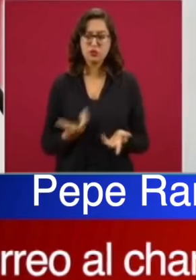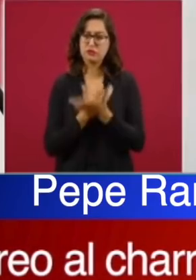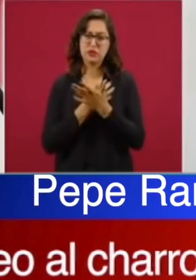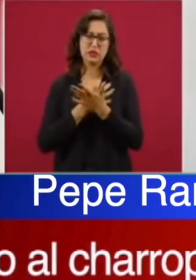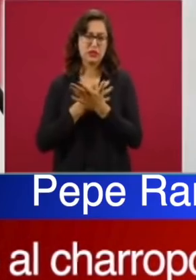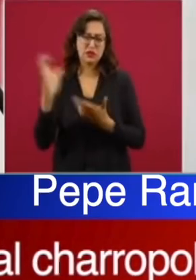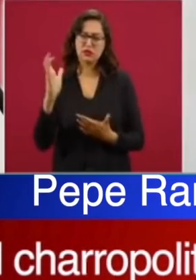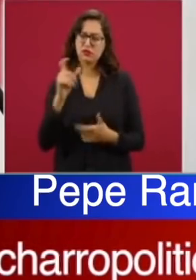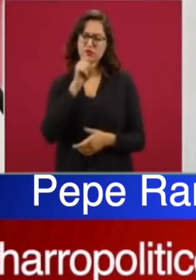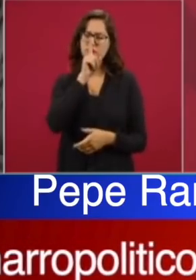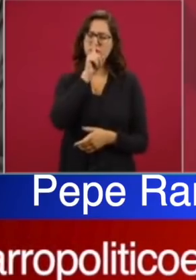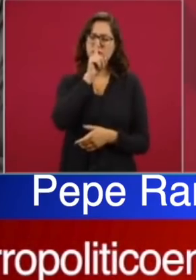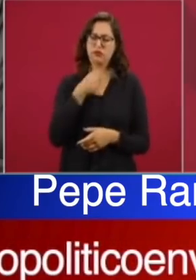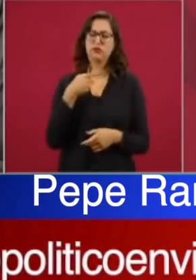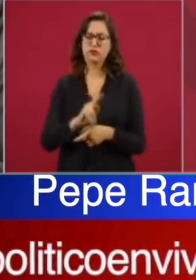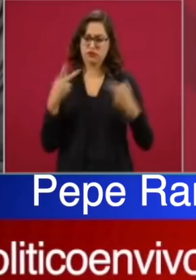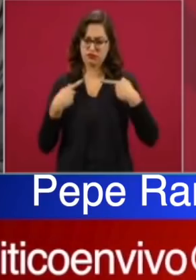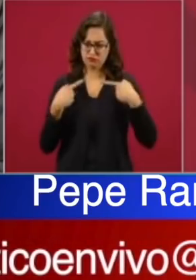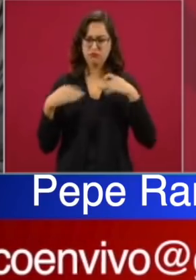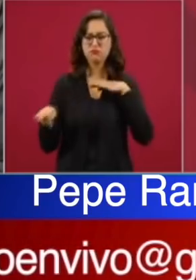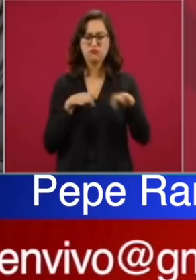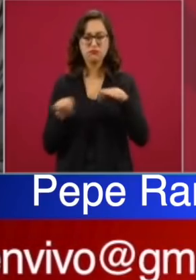extremismos, pero proteger a los trabajadores